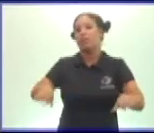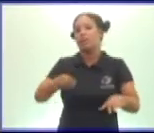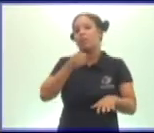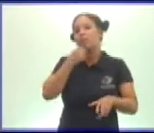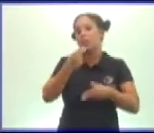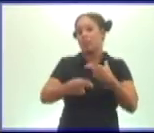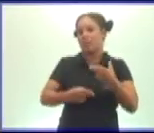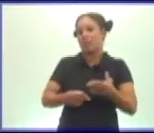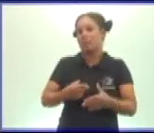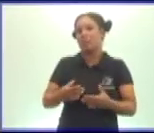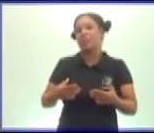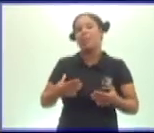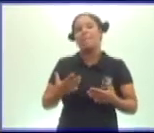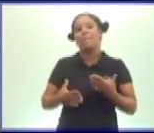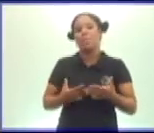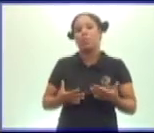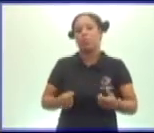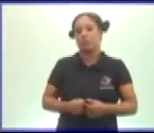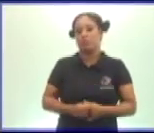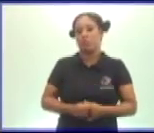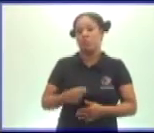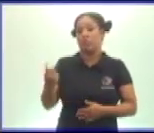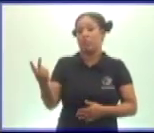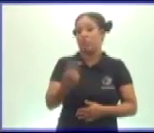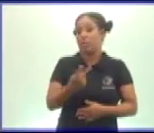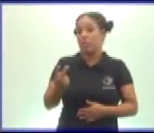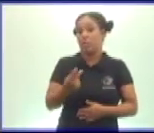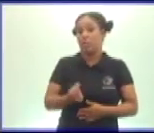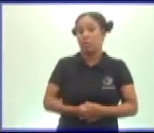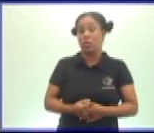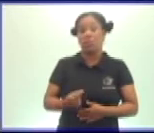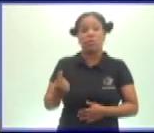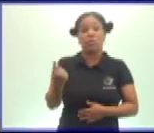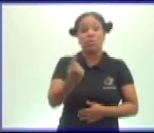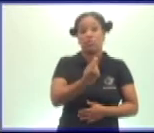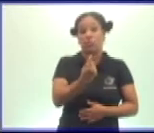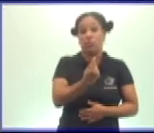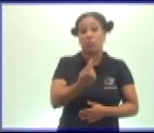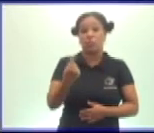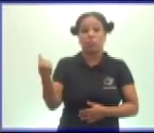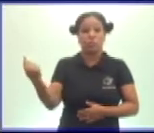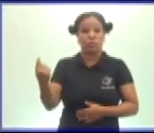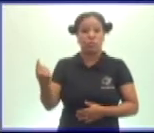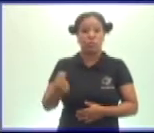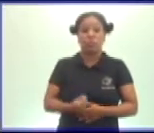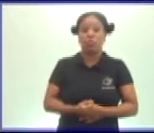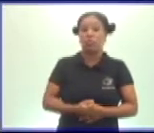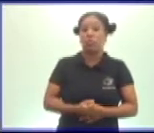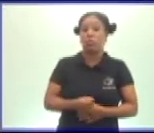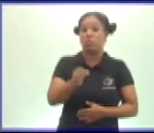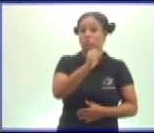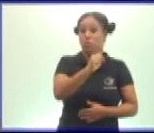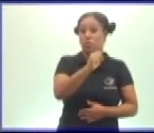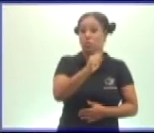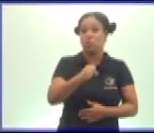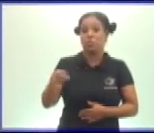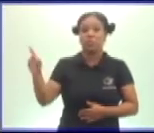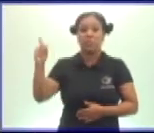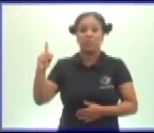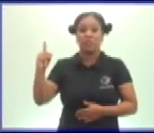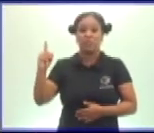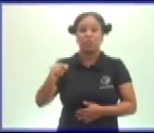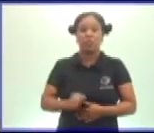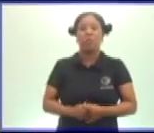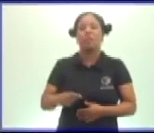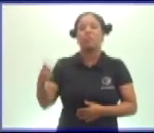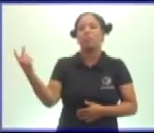tanto, estas dos interacciones, tanto soluto-soluto como disolvente-disolvente, pues son interacciones que